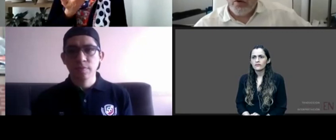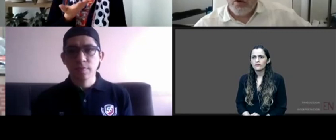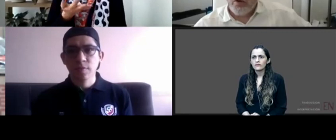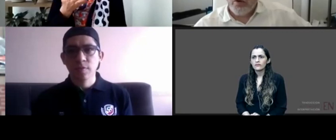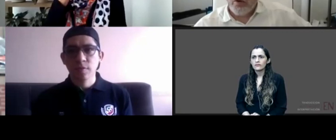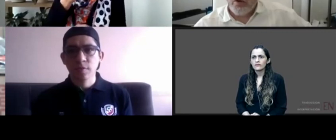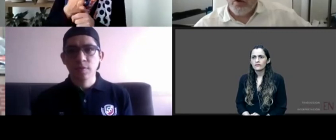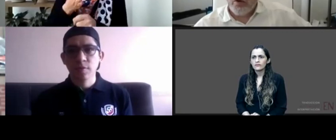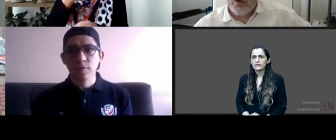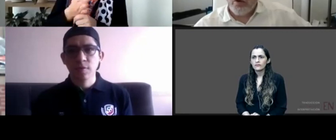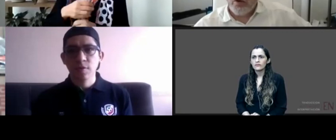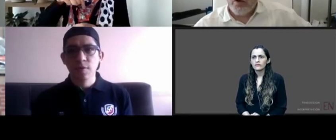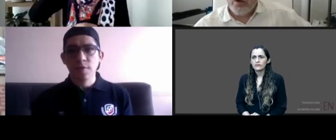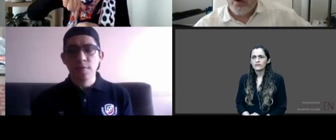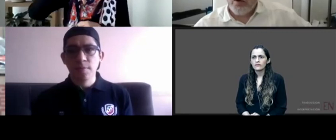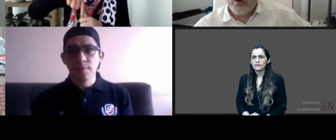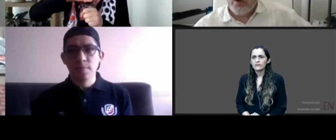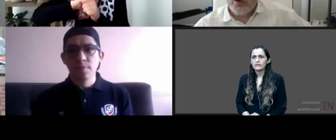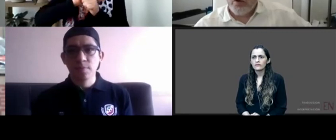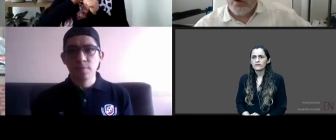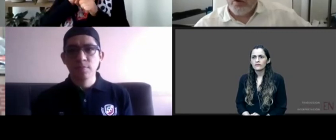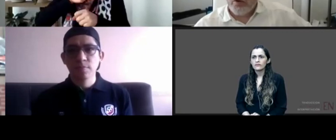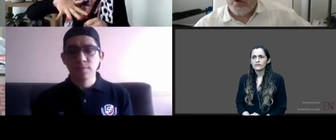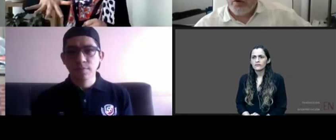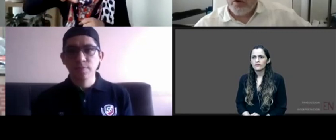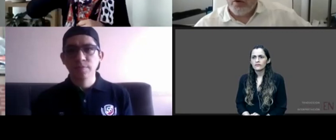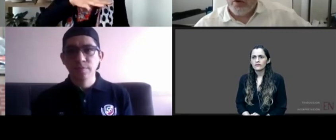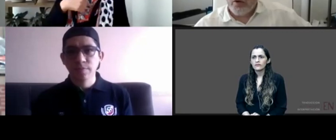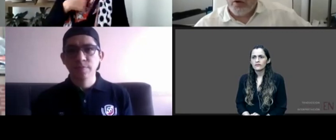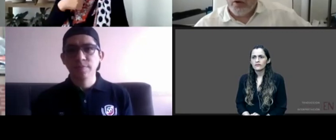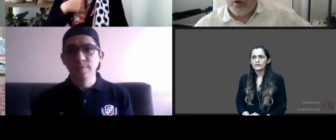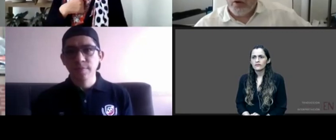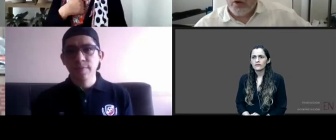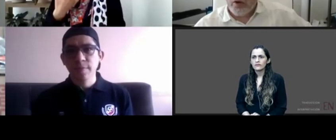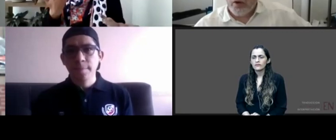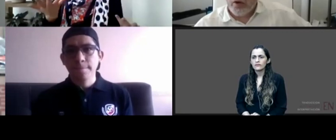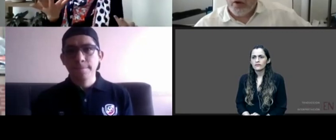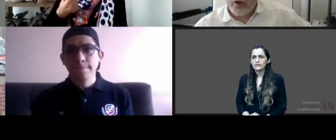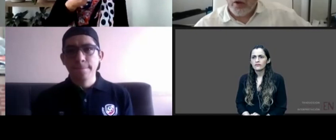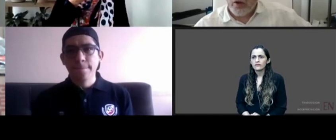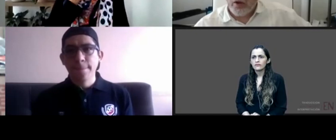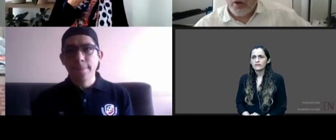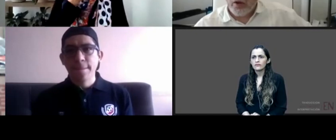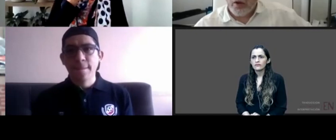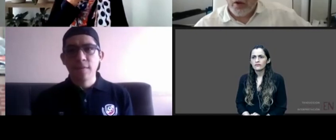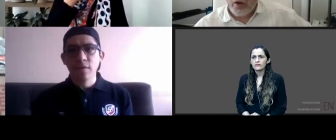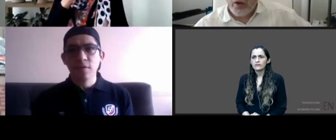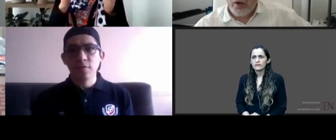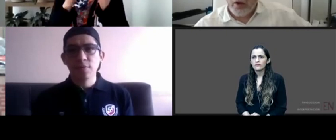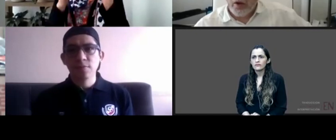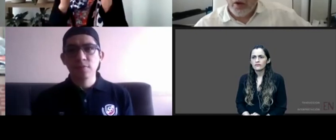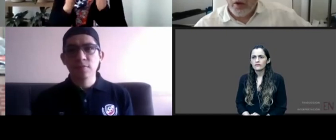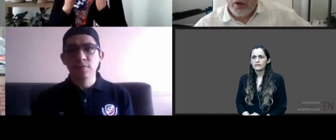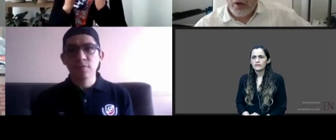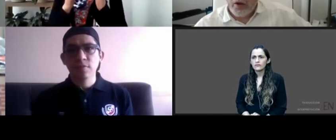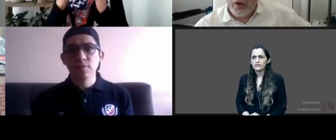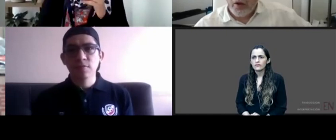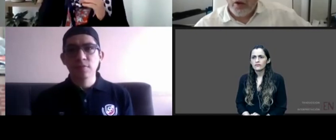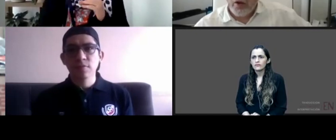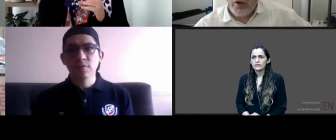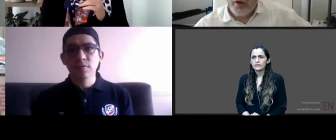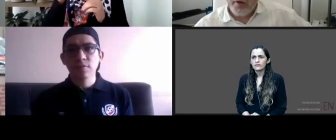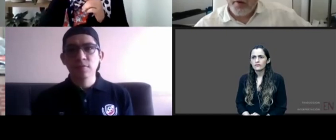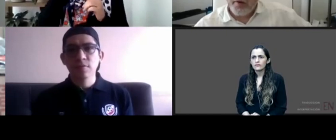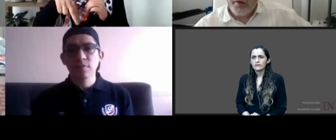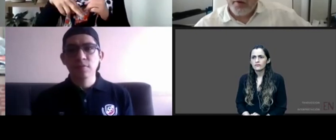sí, los sordos hacia los oyentes, pero no normalizarnos, ¿no? Tampoco es la idea idónea, ¿no? Para